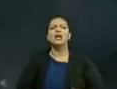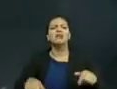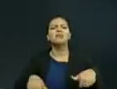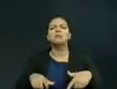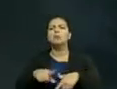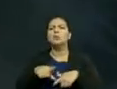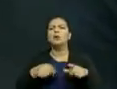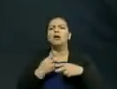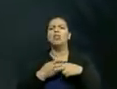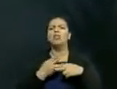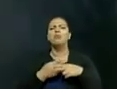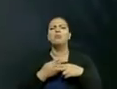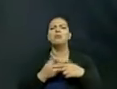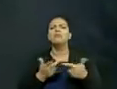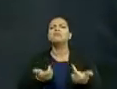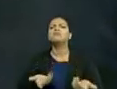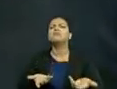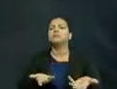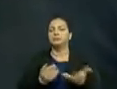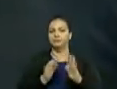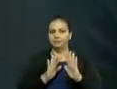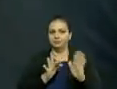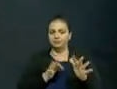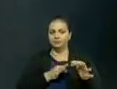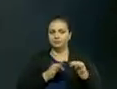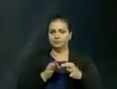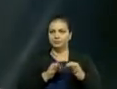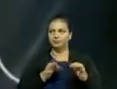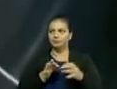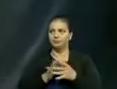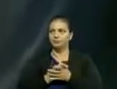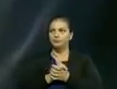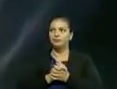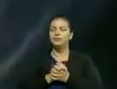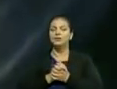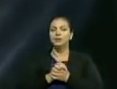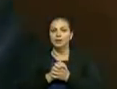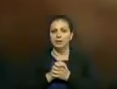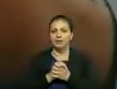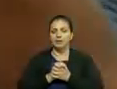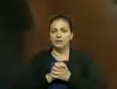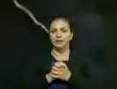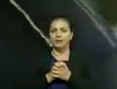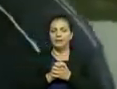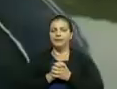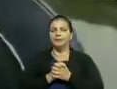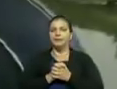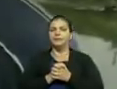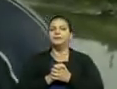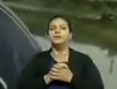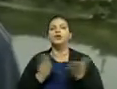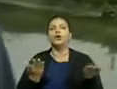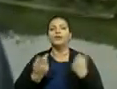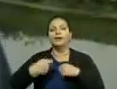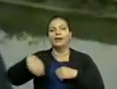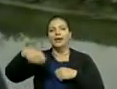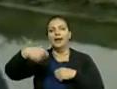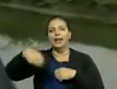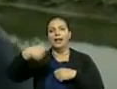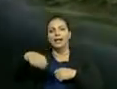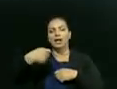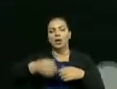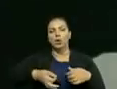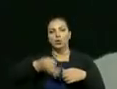ubicados, cuál es este sector. Usted ingresa por este sitio. Sí, ¿cuál es? Es la curva que va a Cerro Redondo para ir al recreo, señor alcalde.